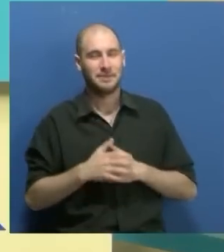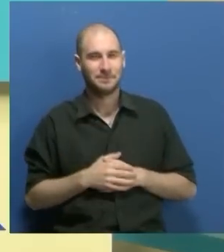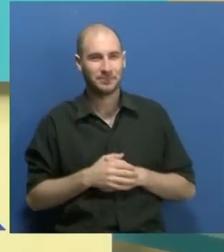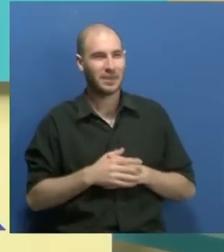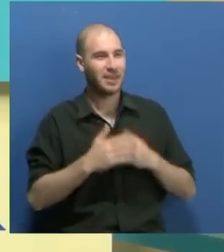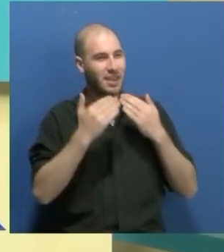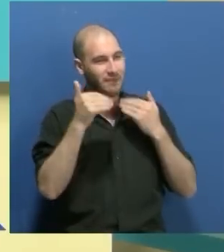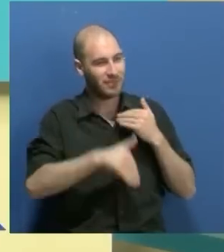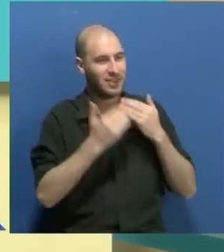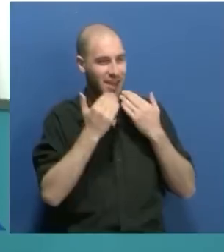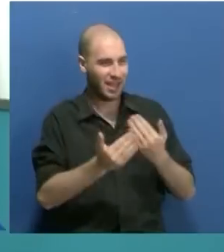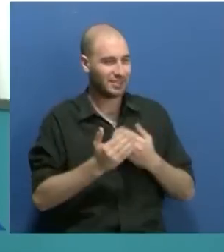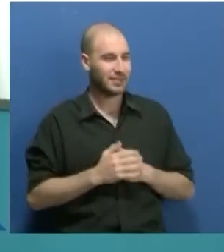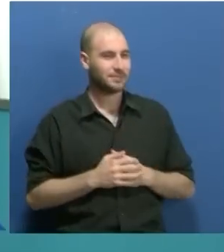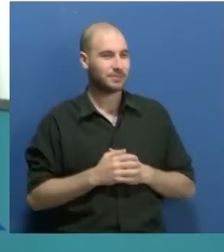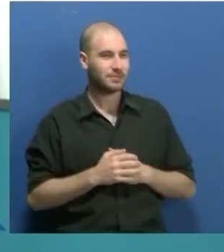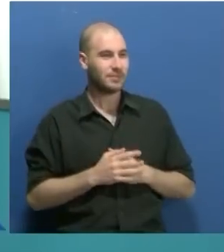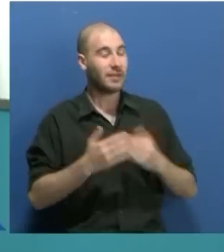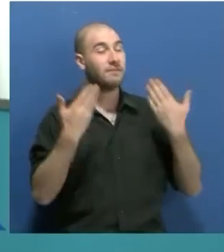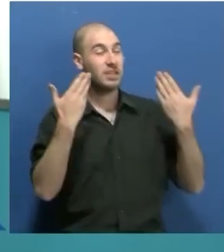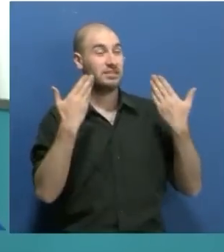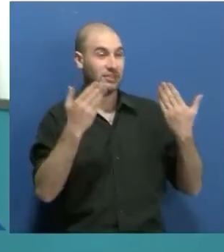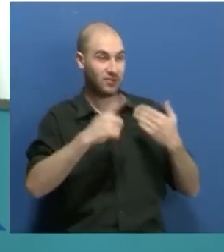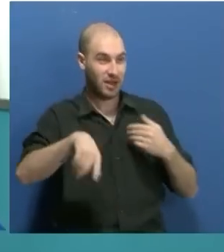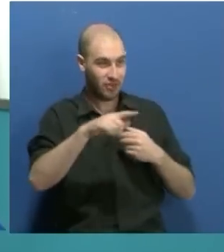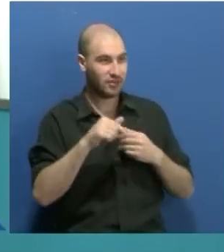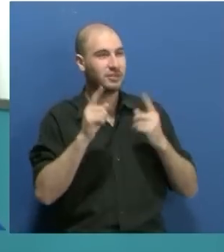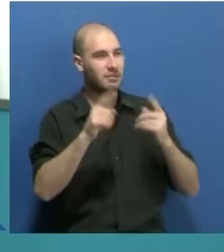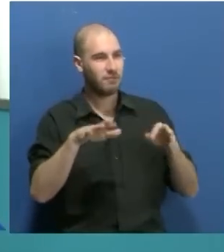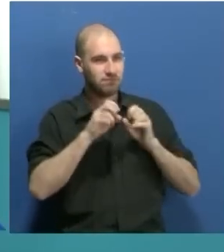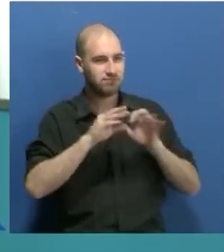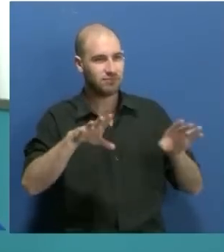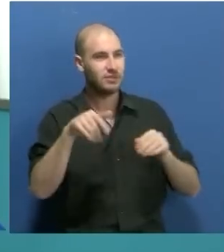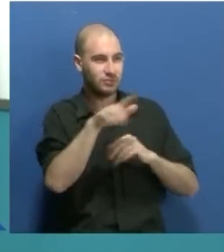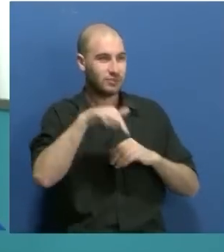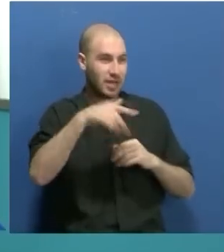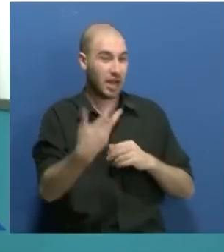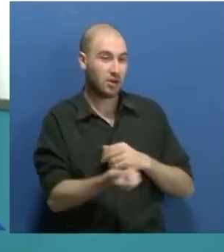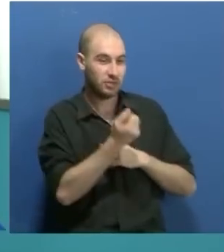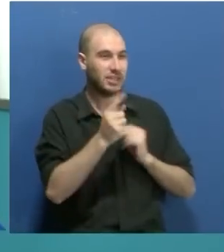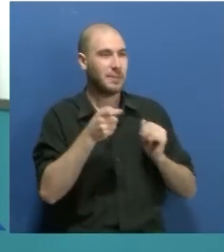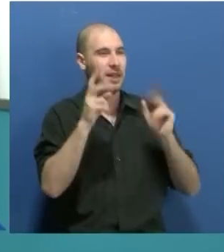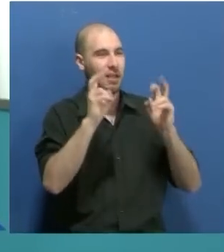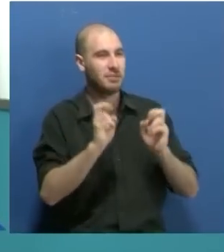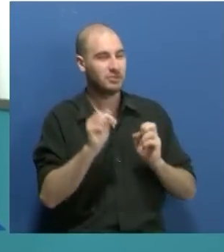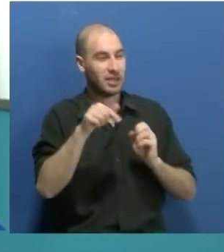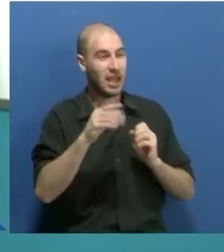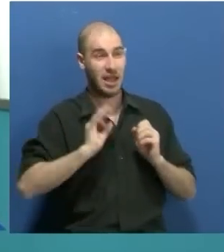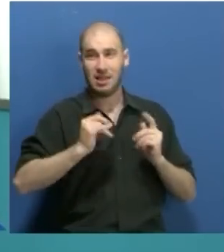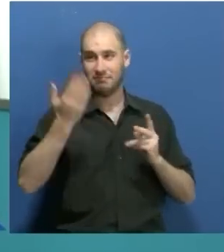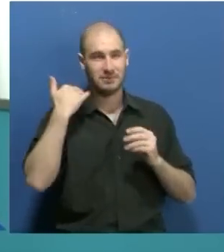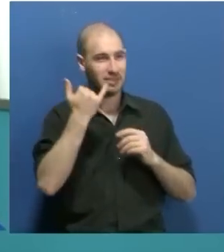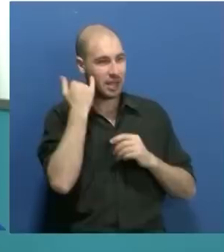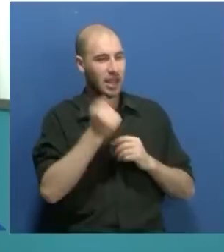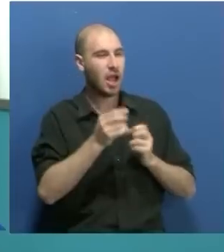bien. Bueno, todo muchas bien. Gracias por venir. Felicitaciones. Y ha tenido muchas repercusiones estos hallazgos y esta investigación desde ya unos años.